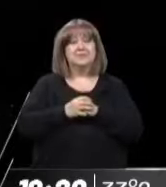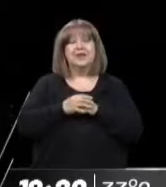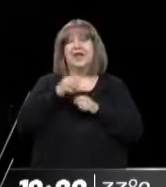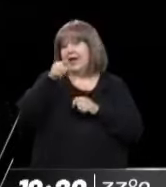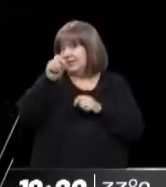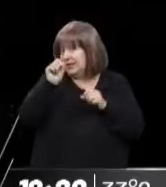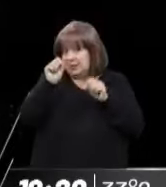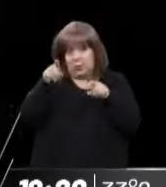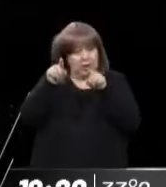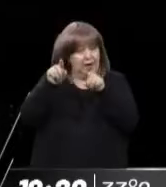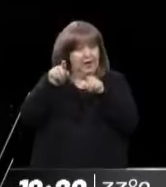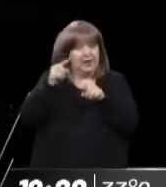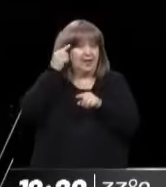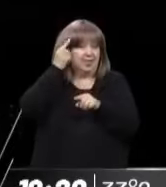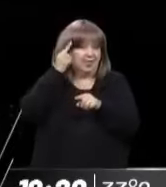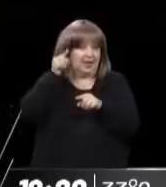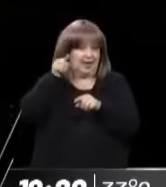tema.